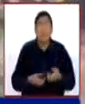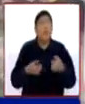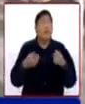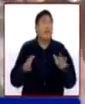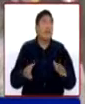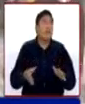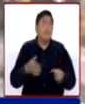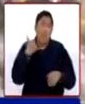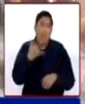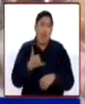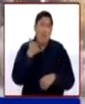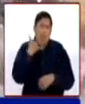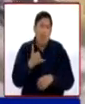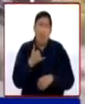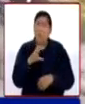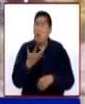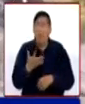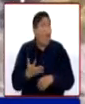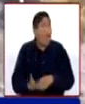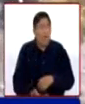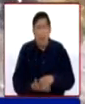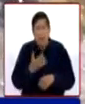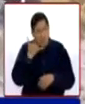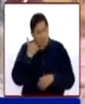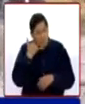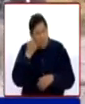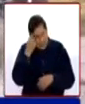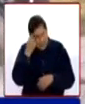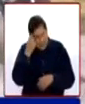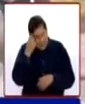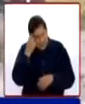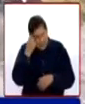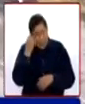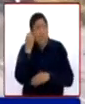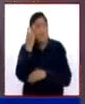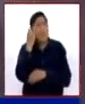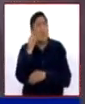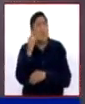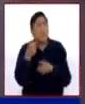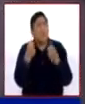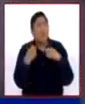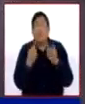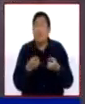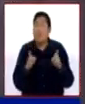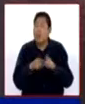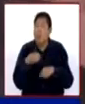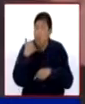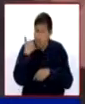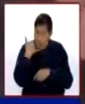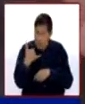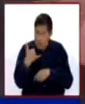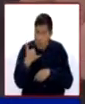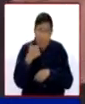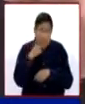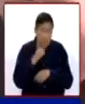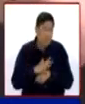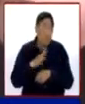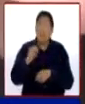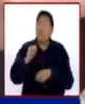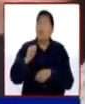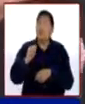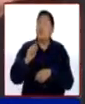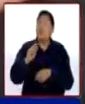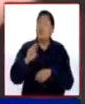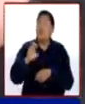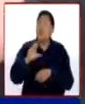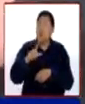Llamo. No contesto, ay, me desespero. Es hora de almorzar, ¿por qué no está llegando? Cuando usted le llama a doña Marcela, ¿qué pasa? A ver,